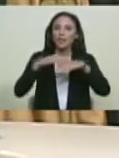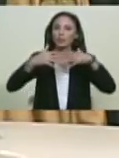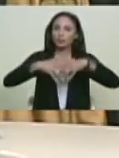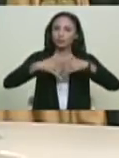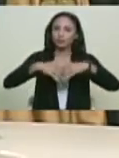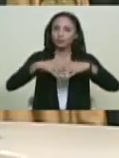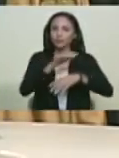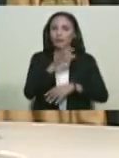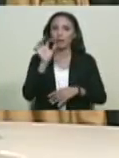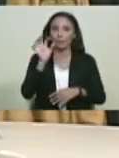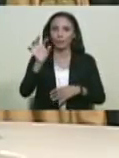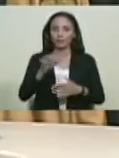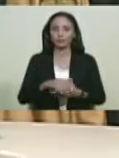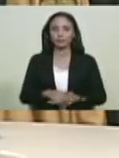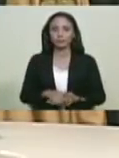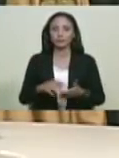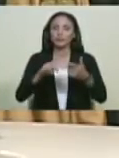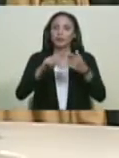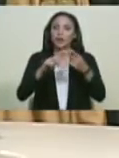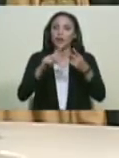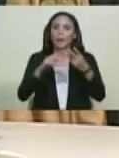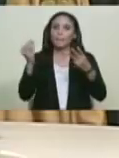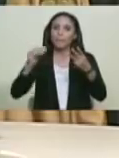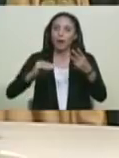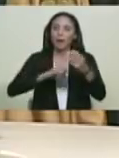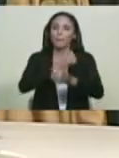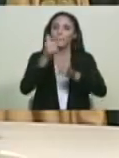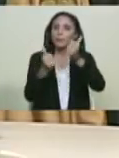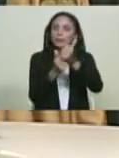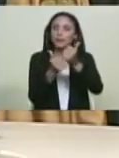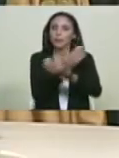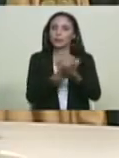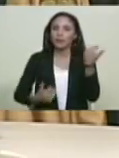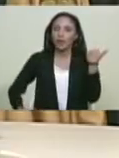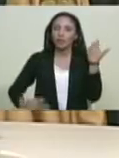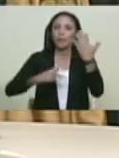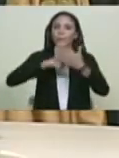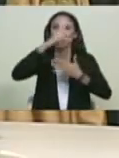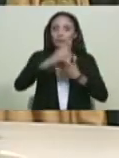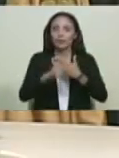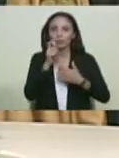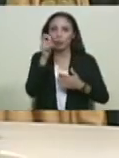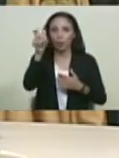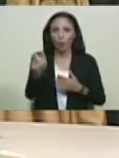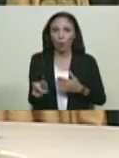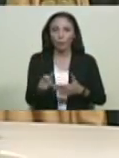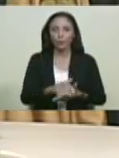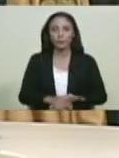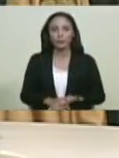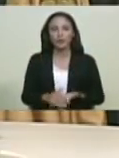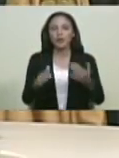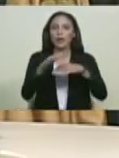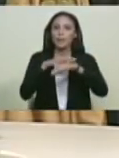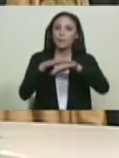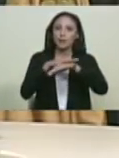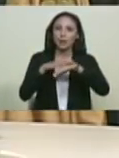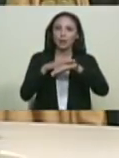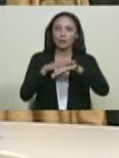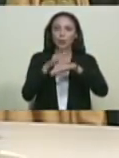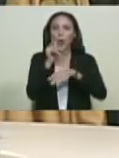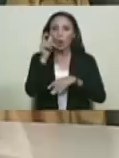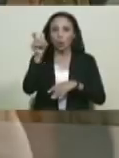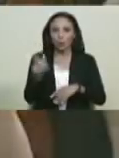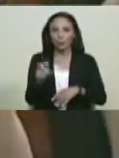del país el vicepresidente de planificación económica compañero ministro ricardo